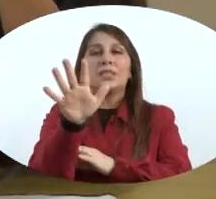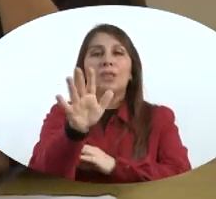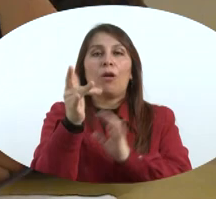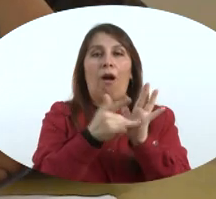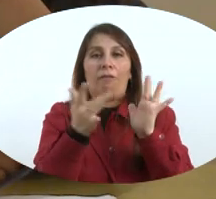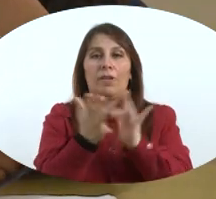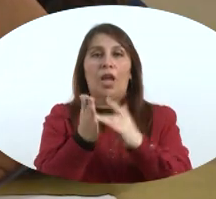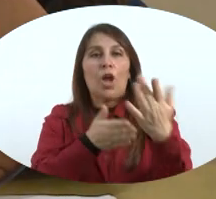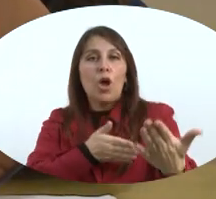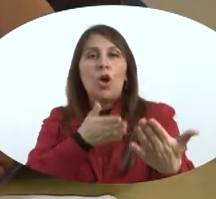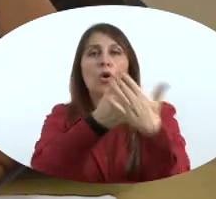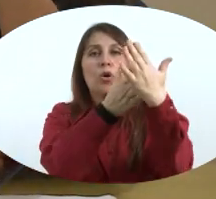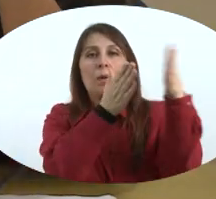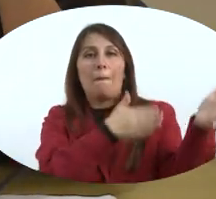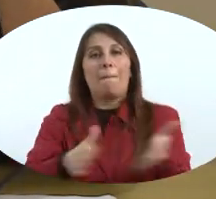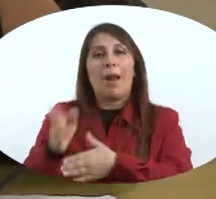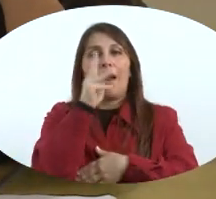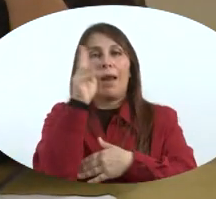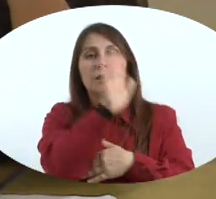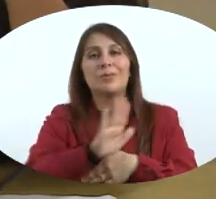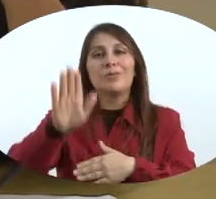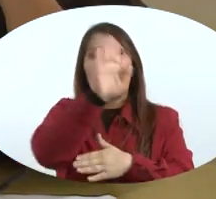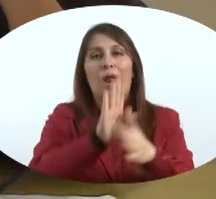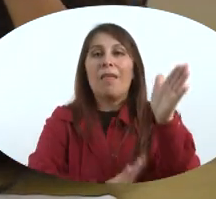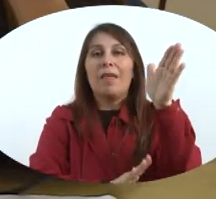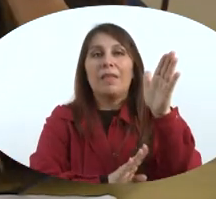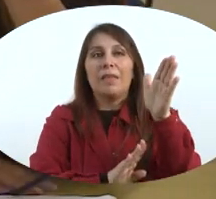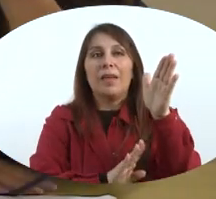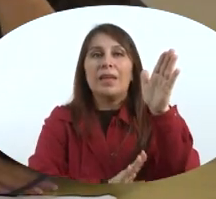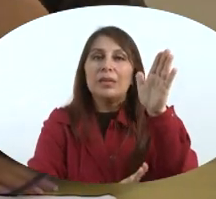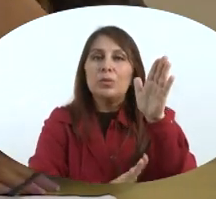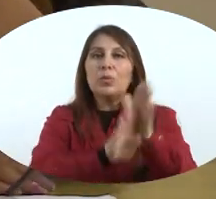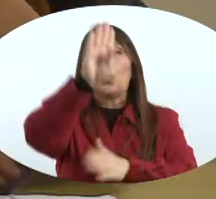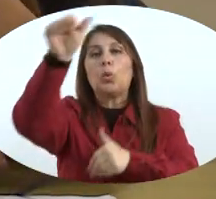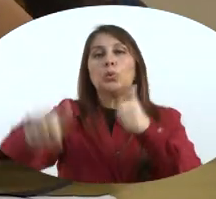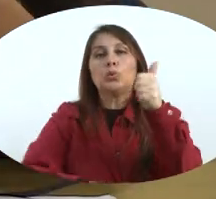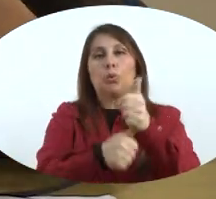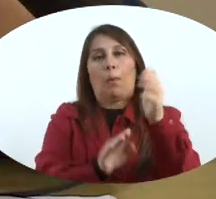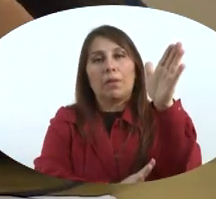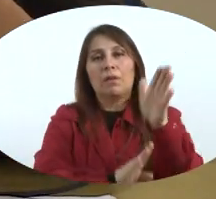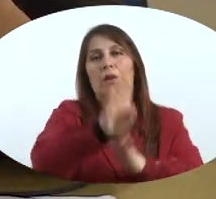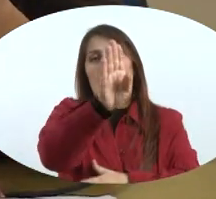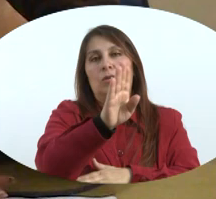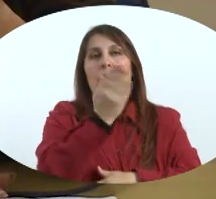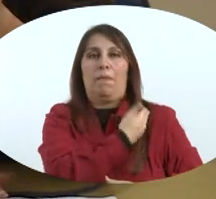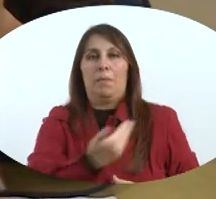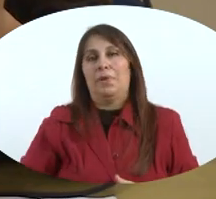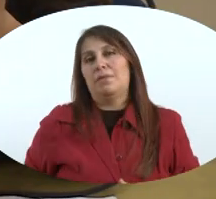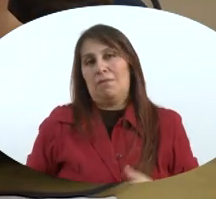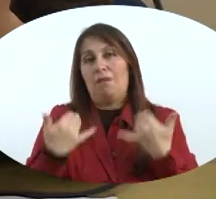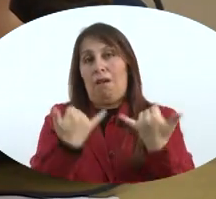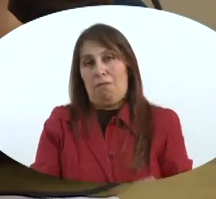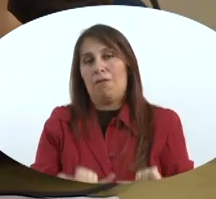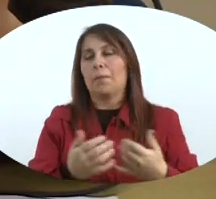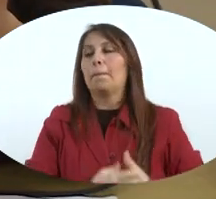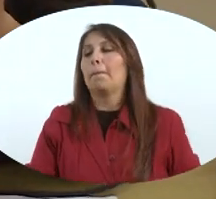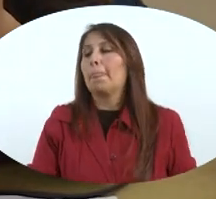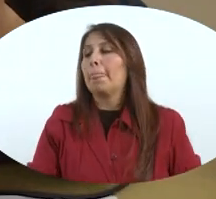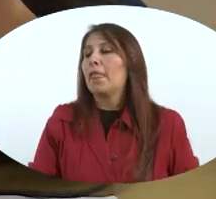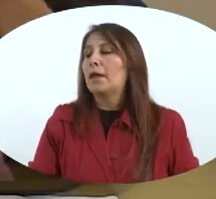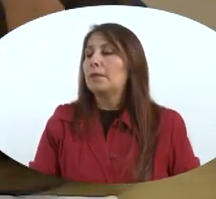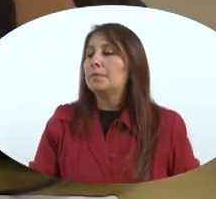es contra el plan nacional de desarrollo lo bueno de subdesarrollo del presidente duque cosas como eso